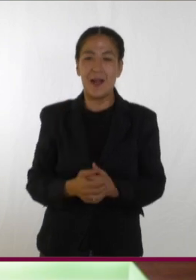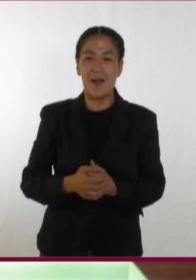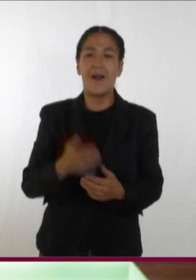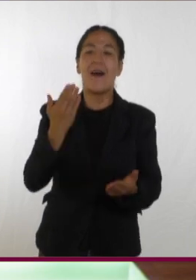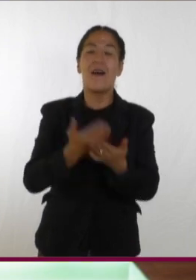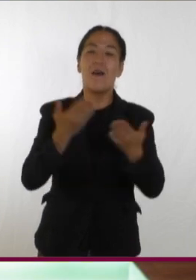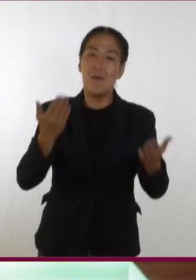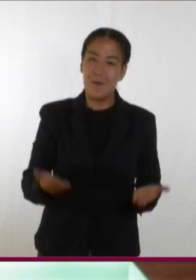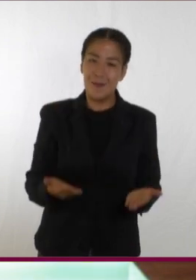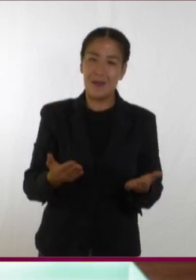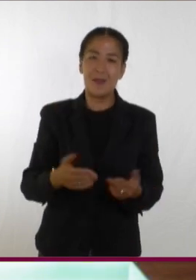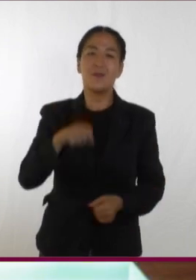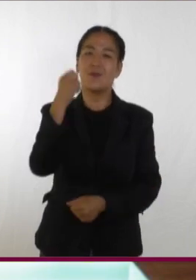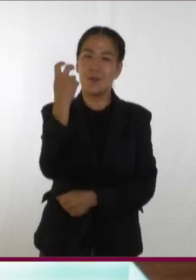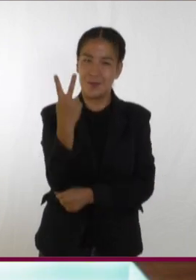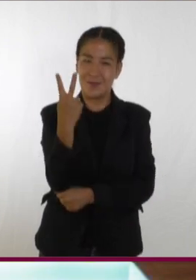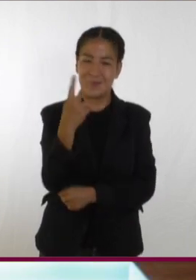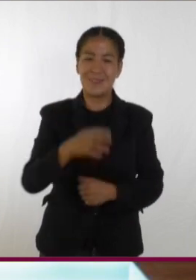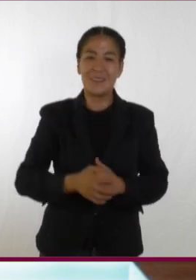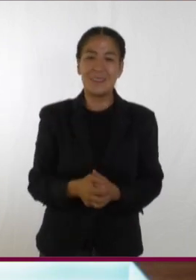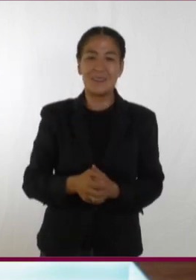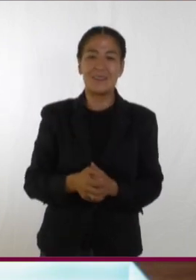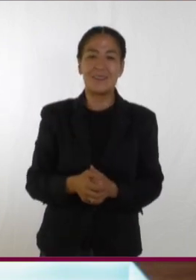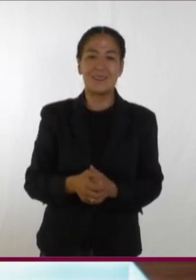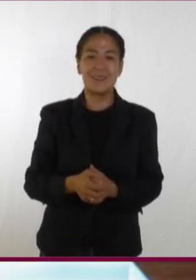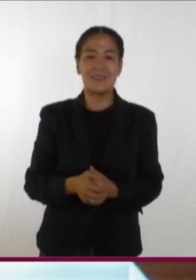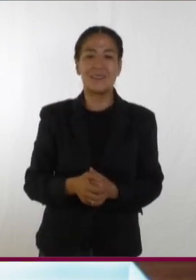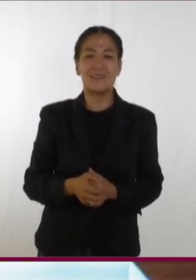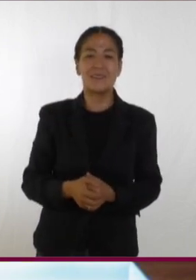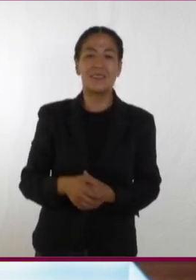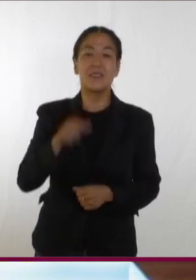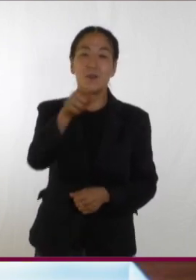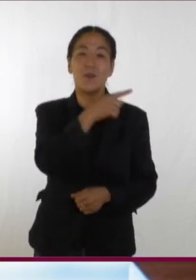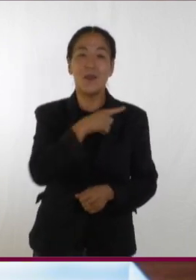para esto, me encanta. Más Ahora, o menos. reto número 2.